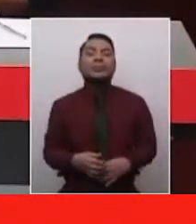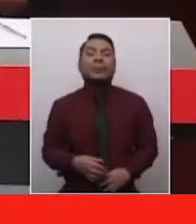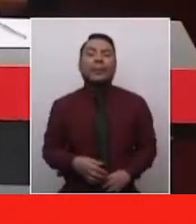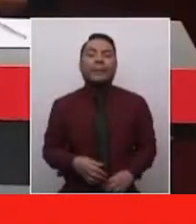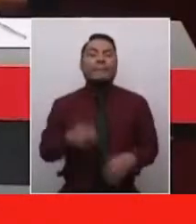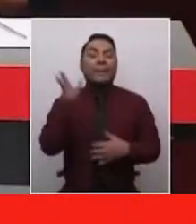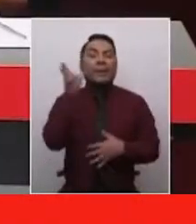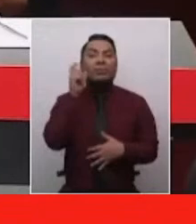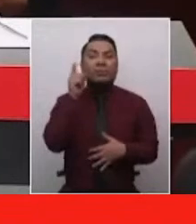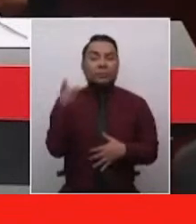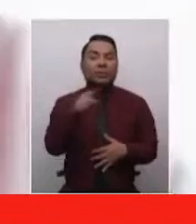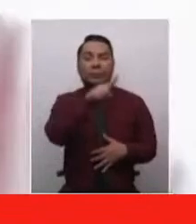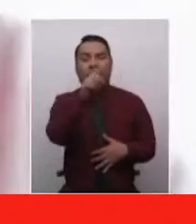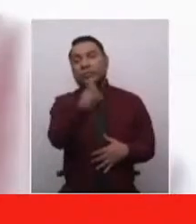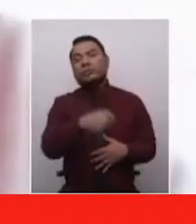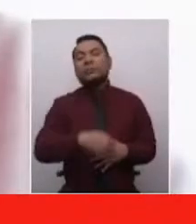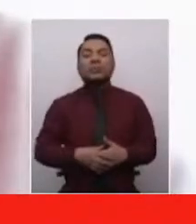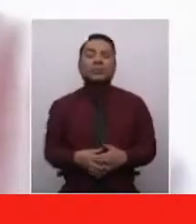Escuchemos la pregunta.